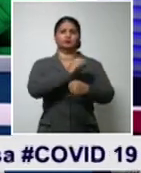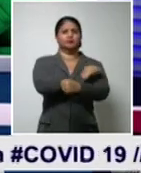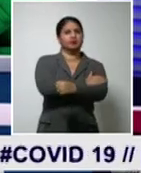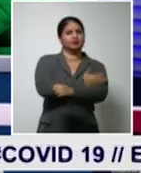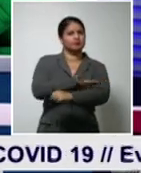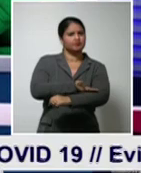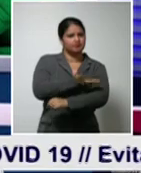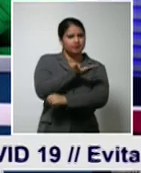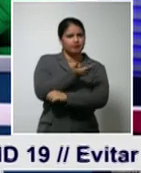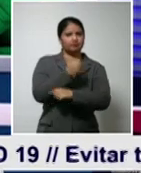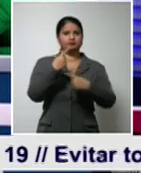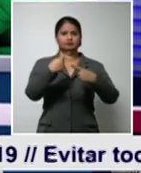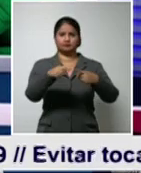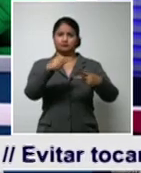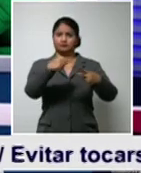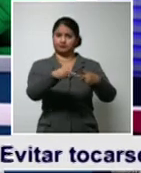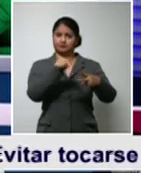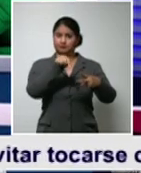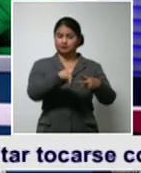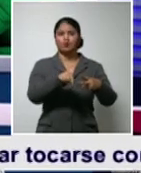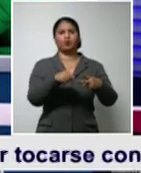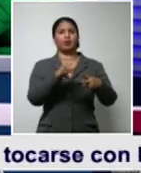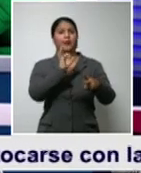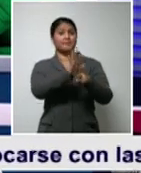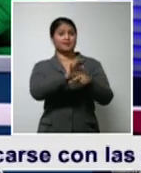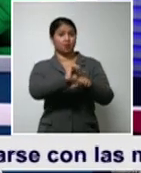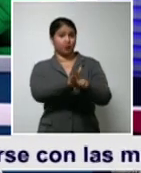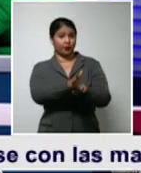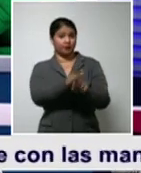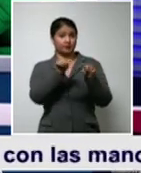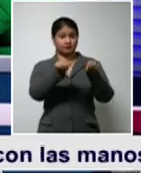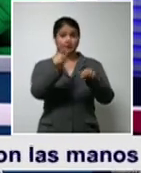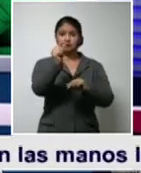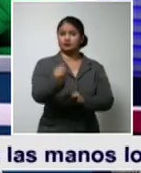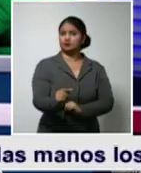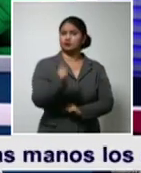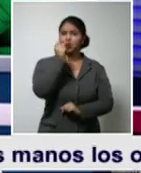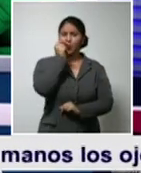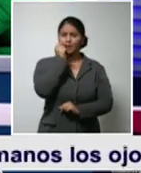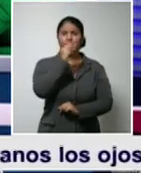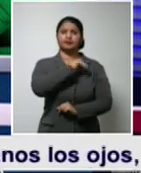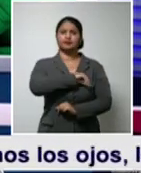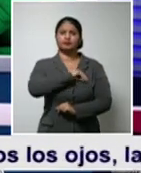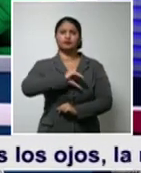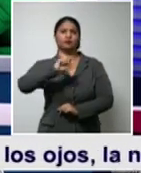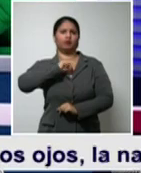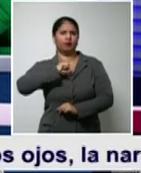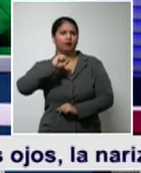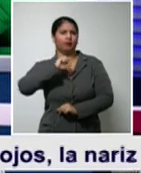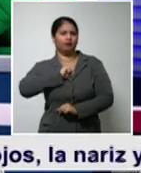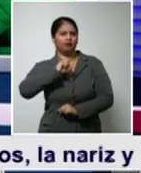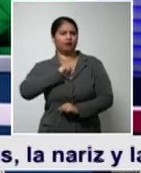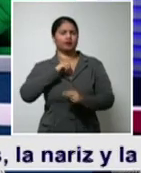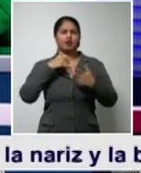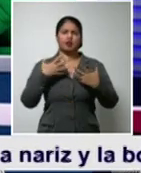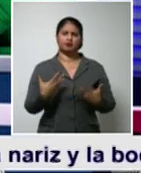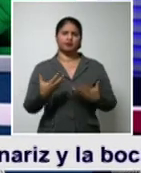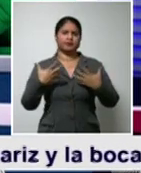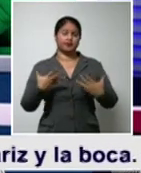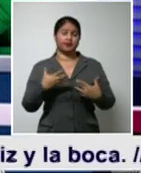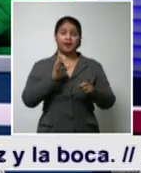de fiebre, tos, decaimiento el día 9 de febrero. Tuvo una